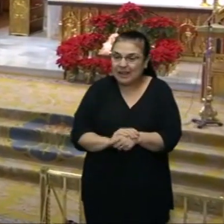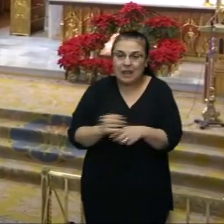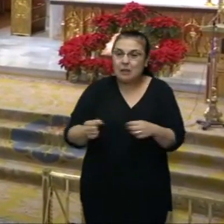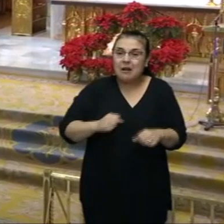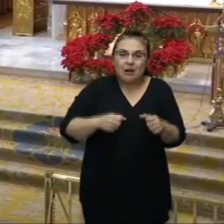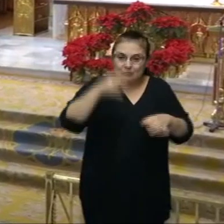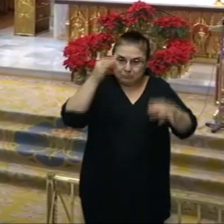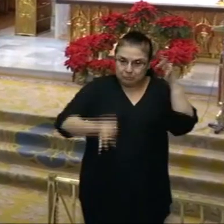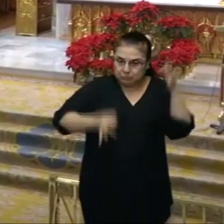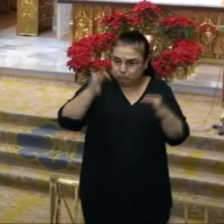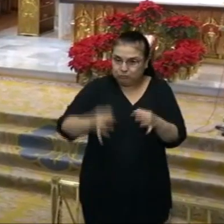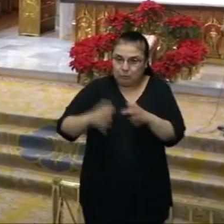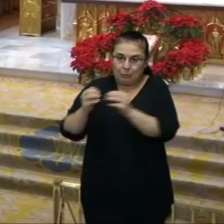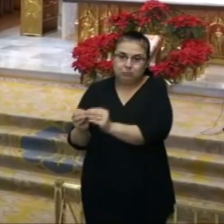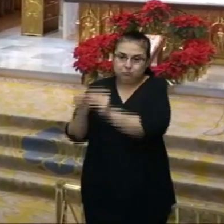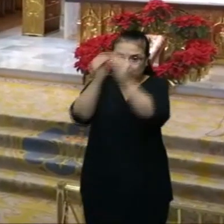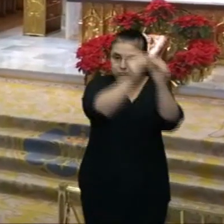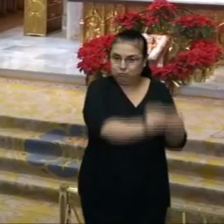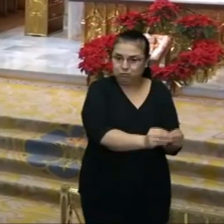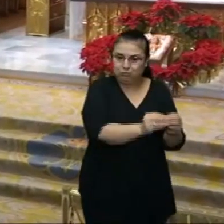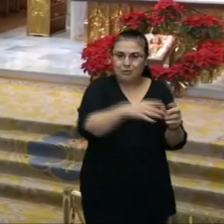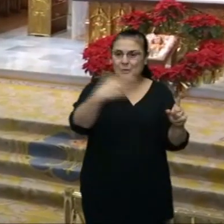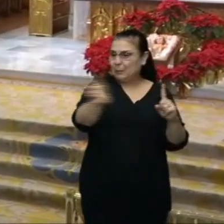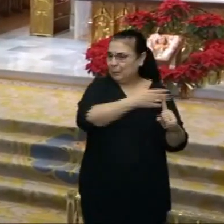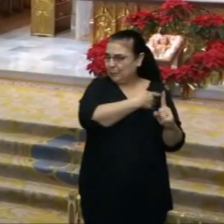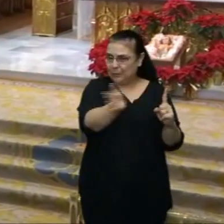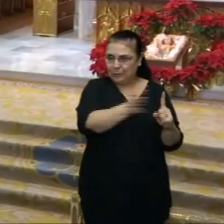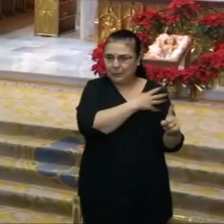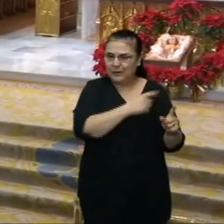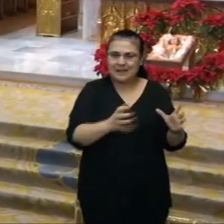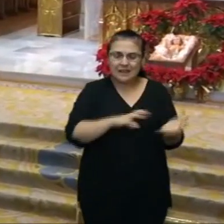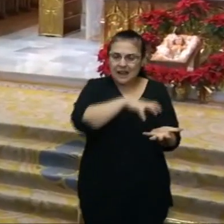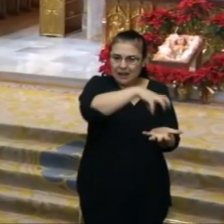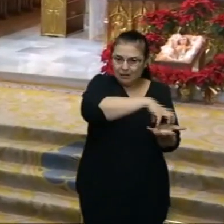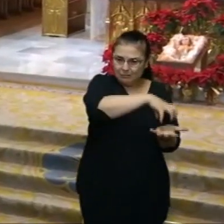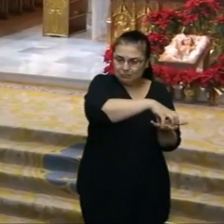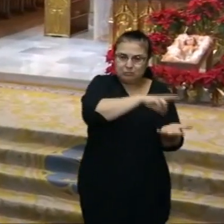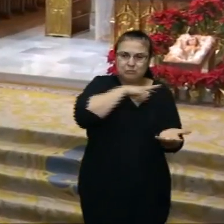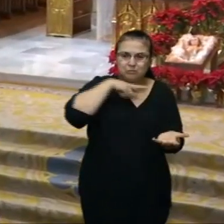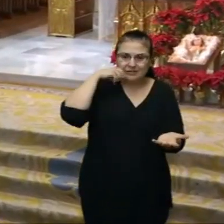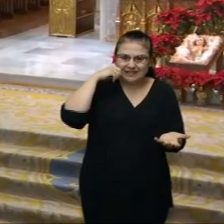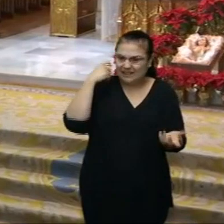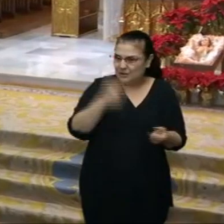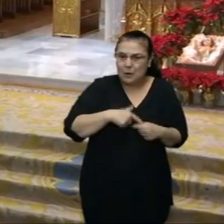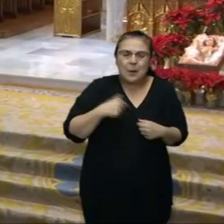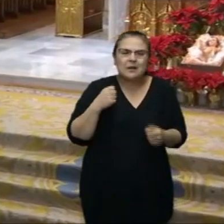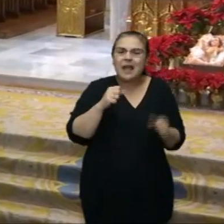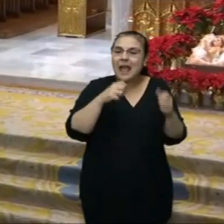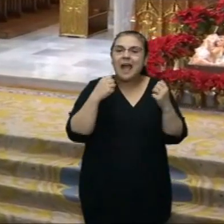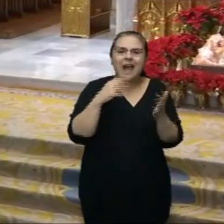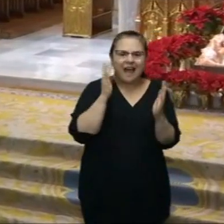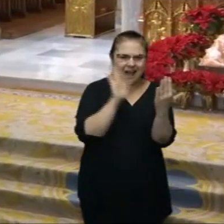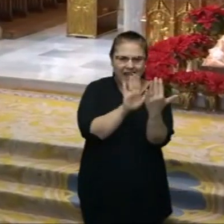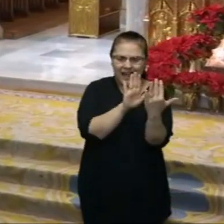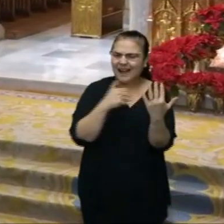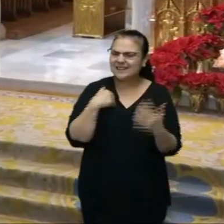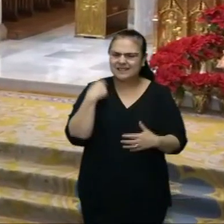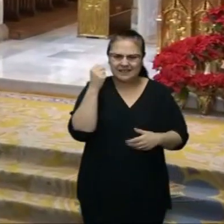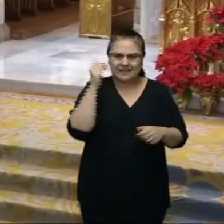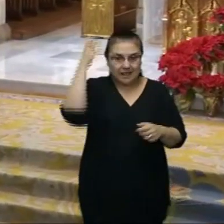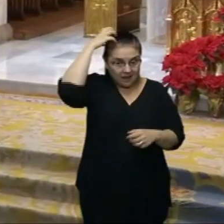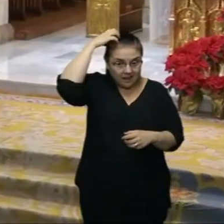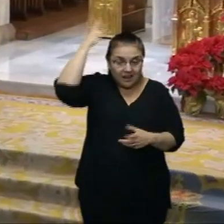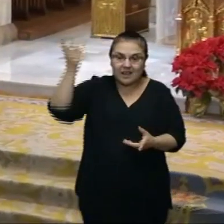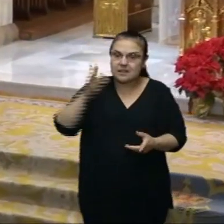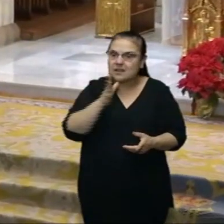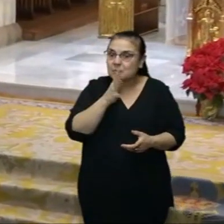a los tribunales, os azotarán en las sinagogas y os harán comparecer ante gobernadores y reyes